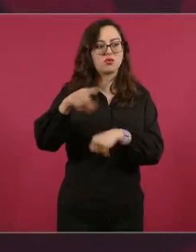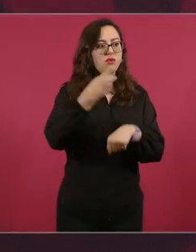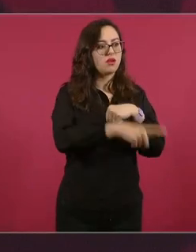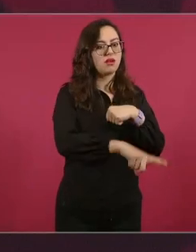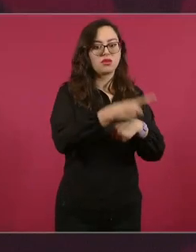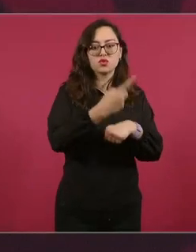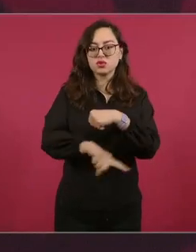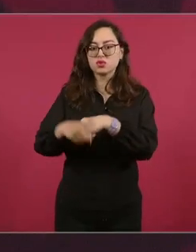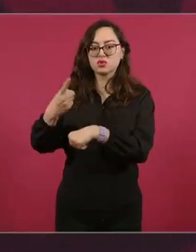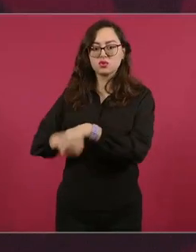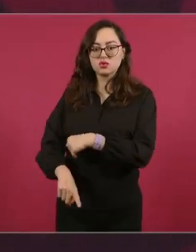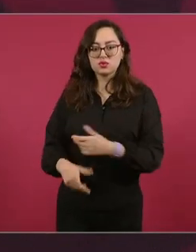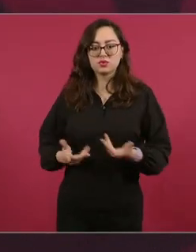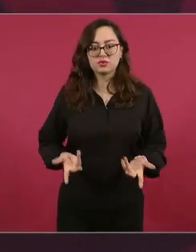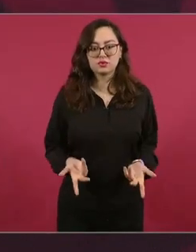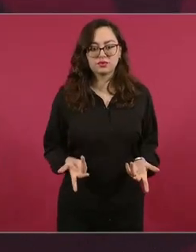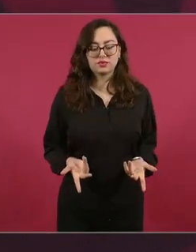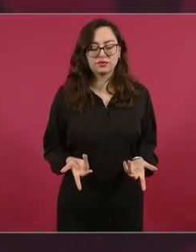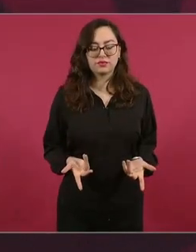Entonces,